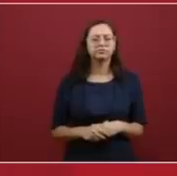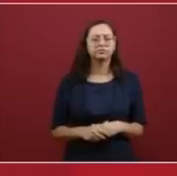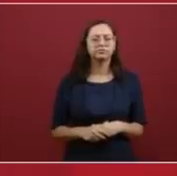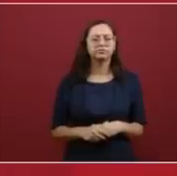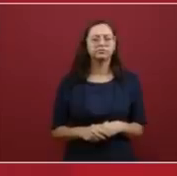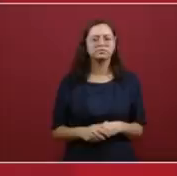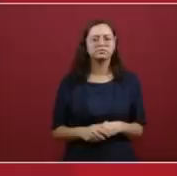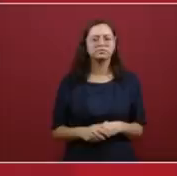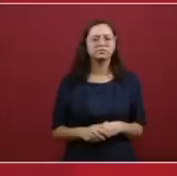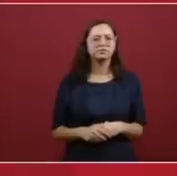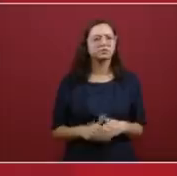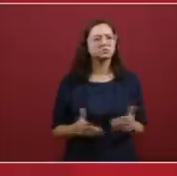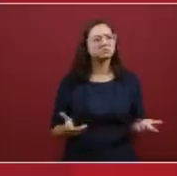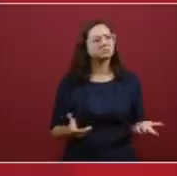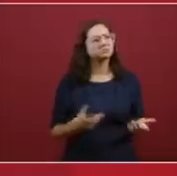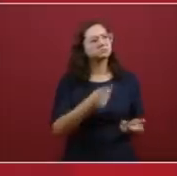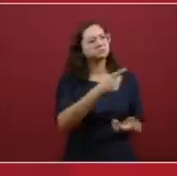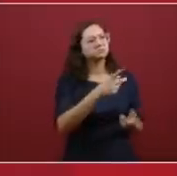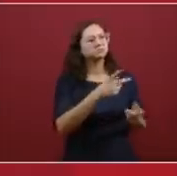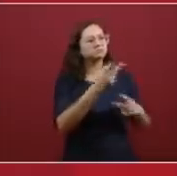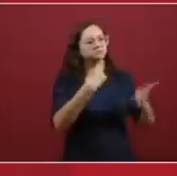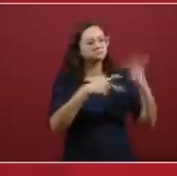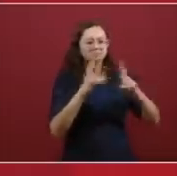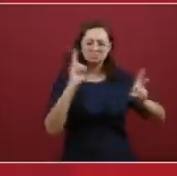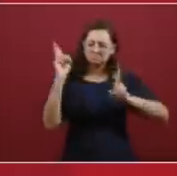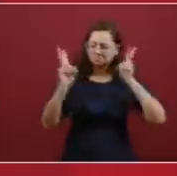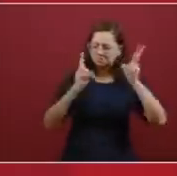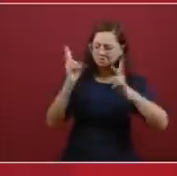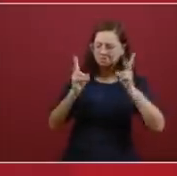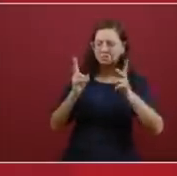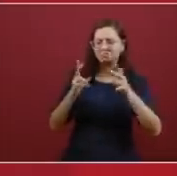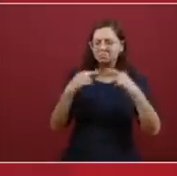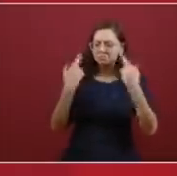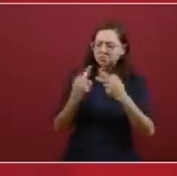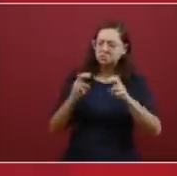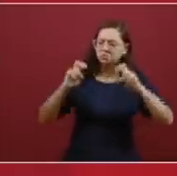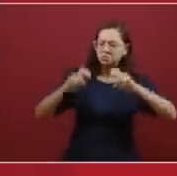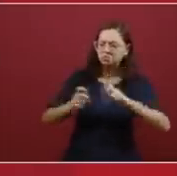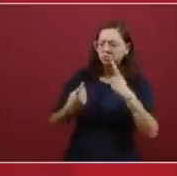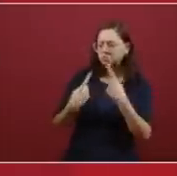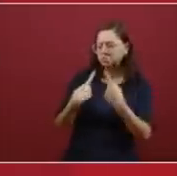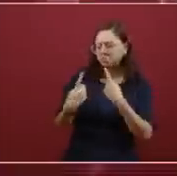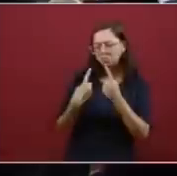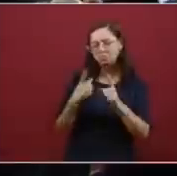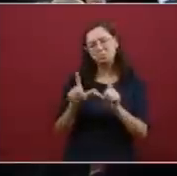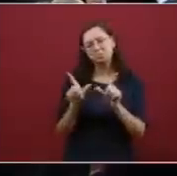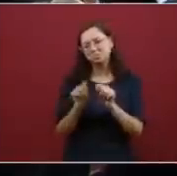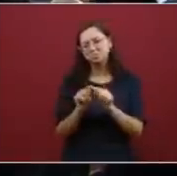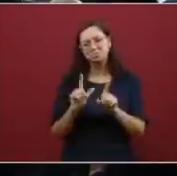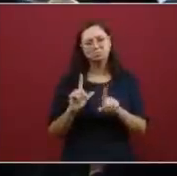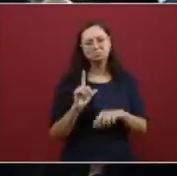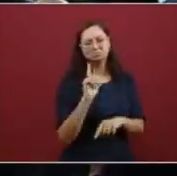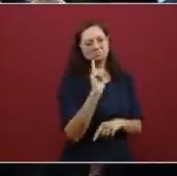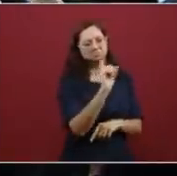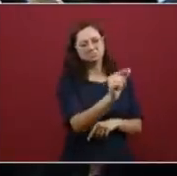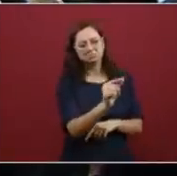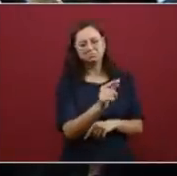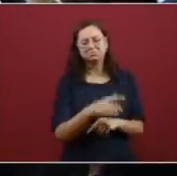nos hayan visitado. Vinieron nada más a esa reunión. ¿Habrá otra reunión? Sí, vamos a